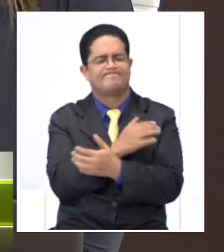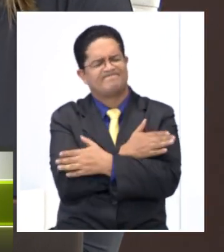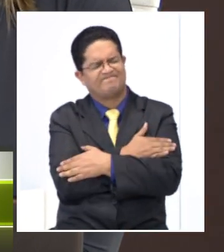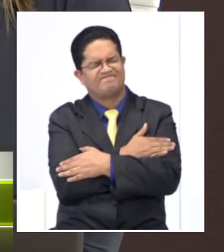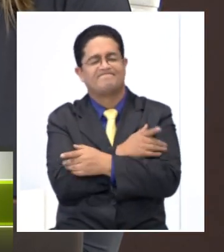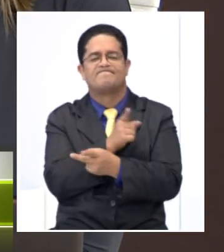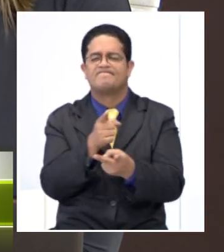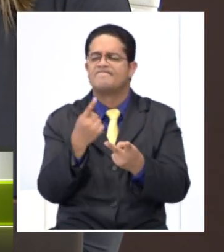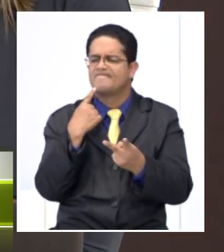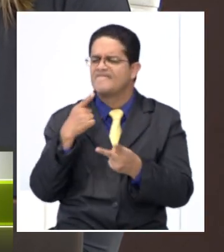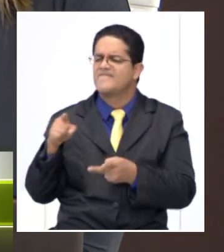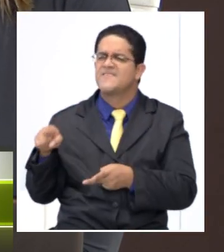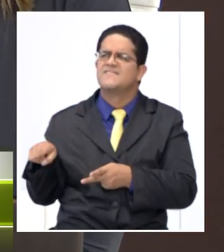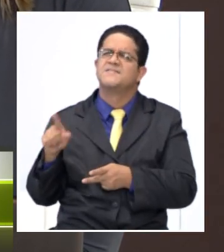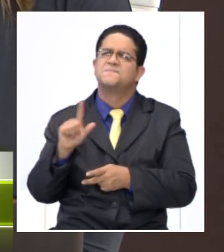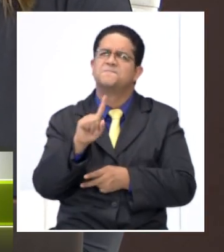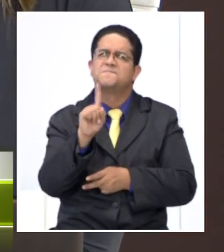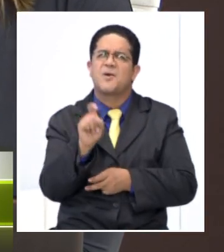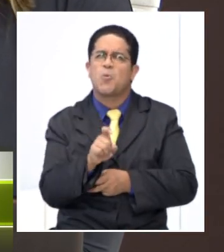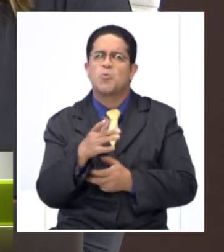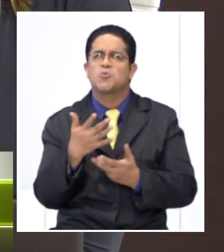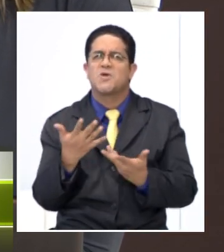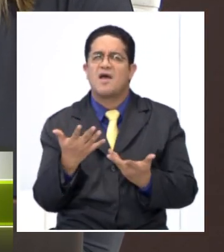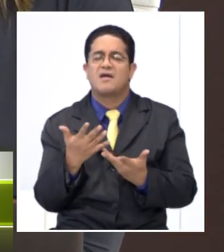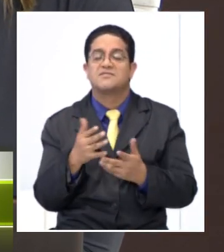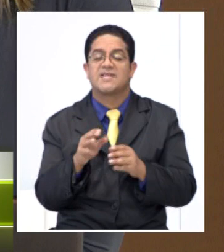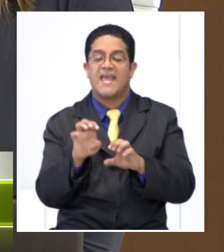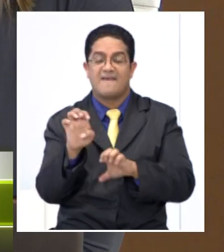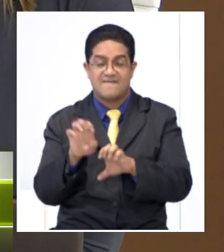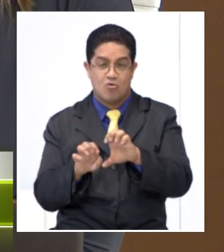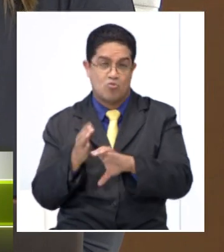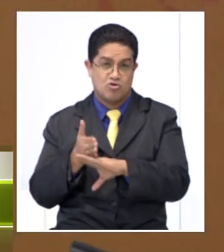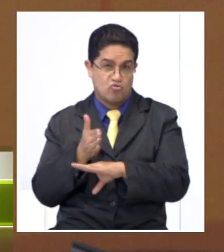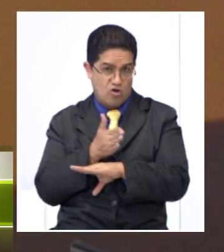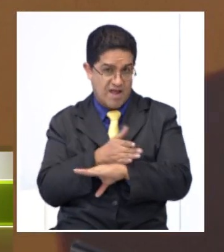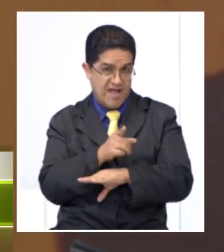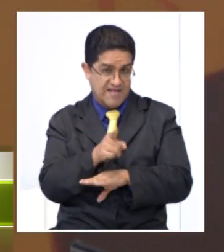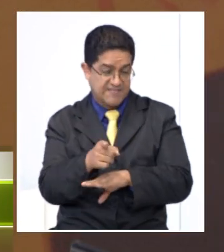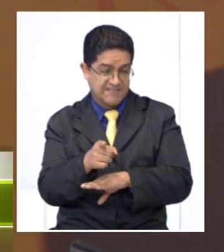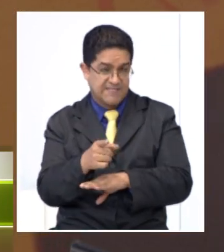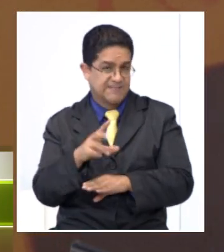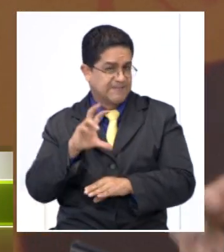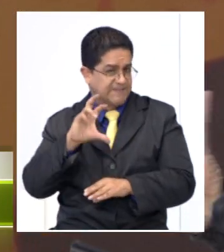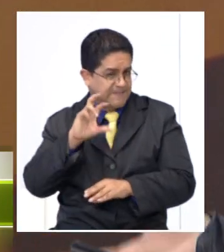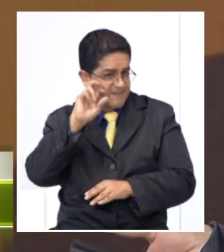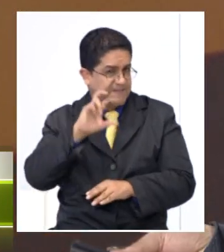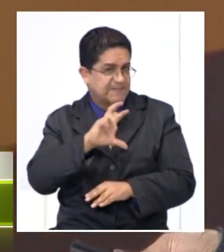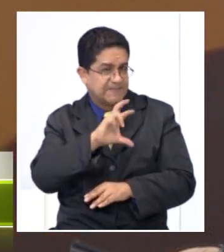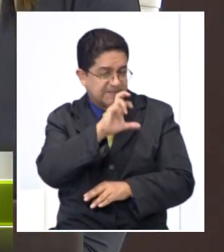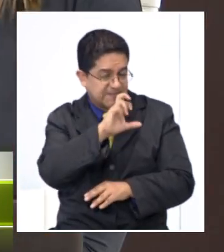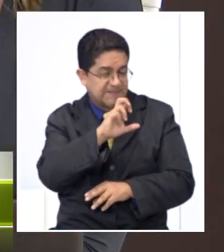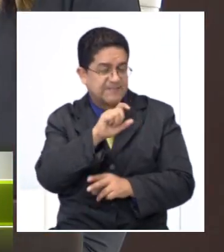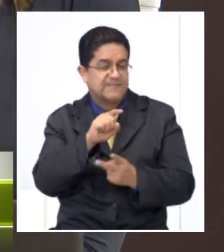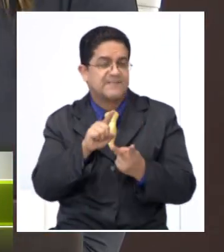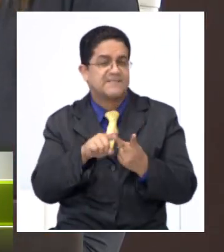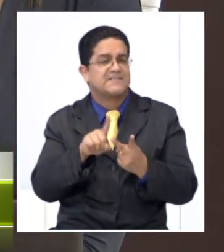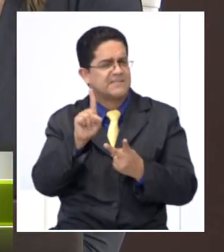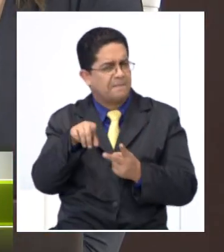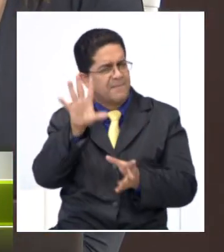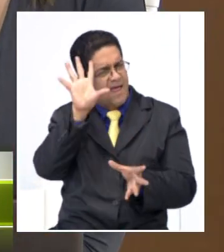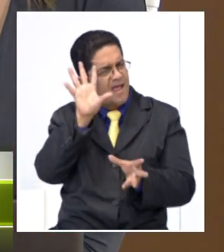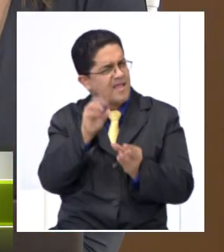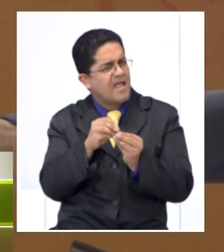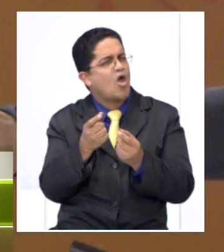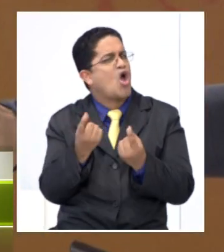ti. Dice lo siguiente, una pregunta: ¿hacen una evaluación previa al tratamiento y para también analizar los costos?